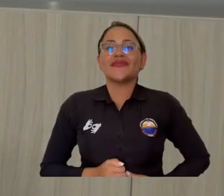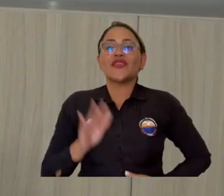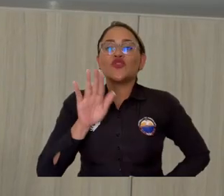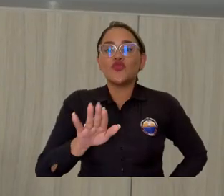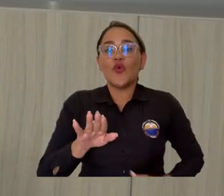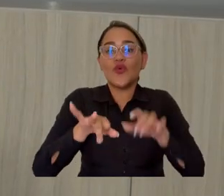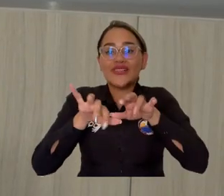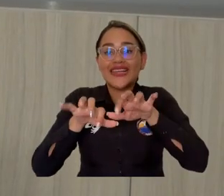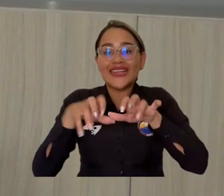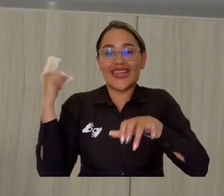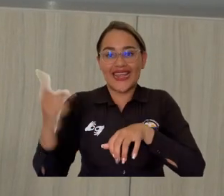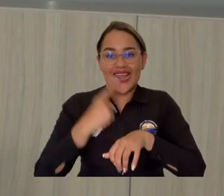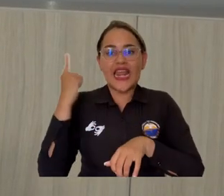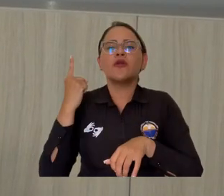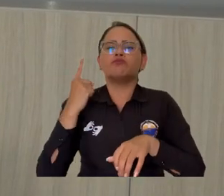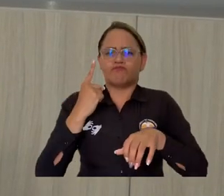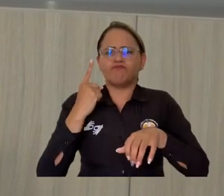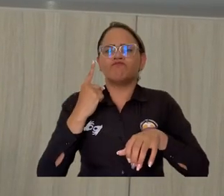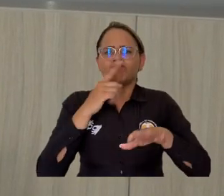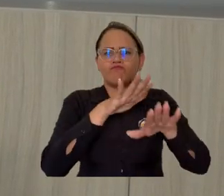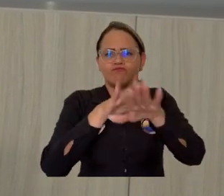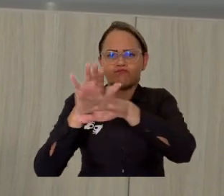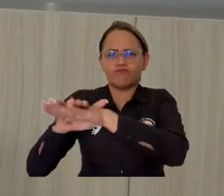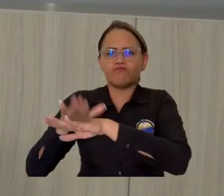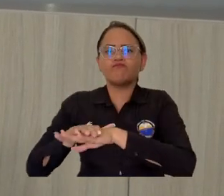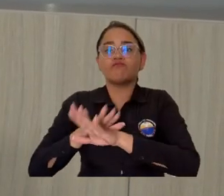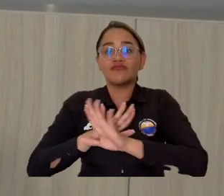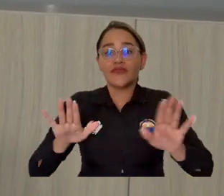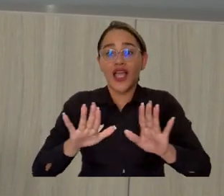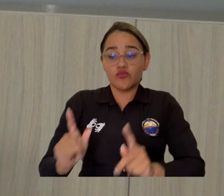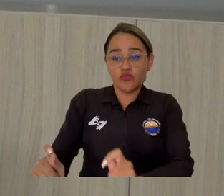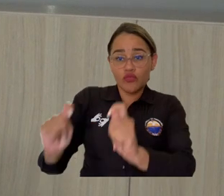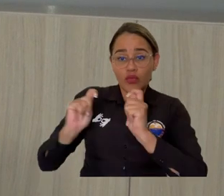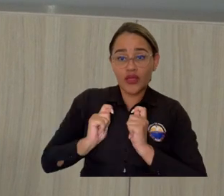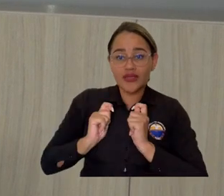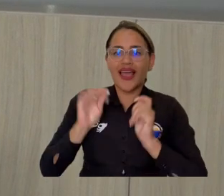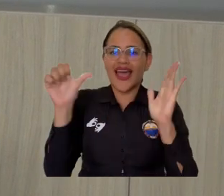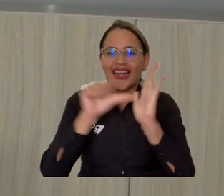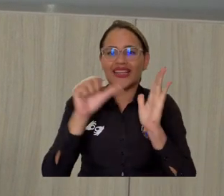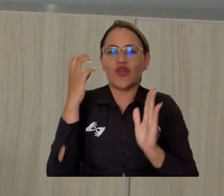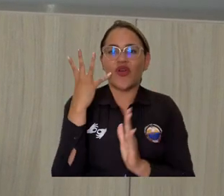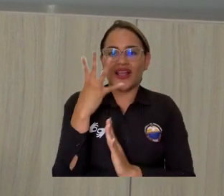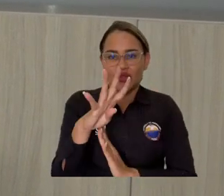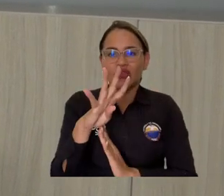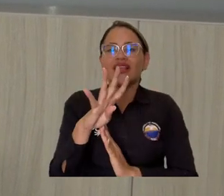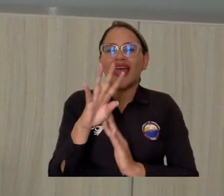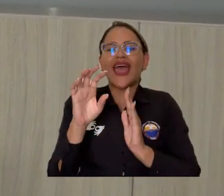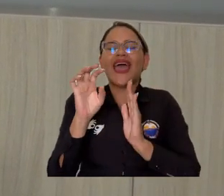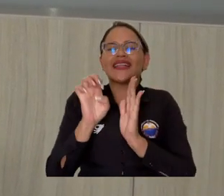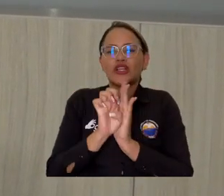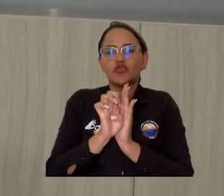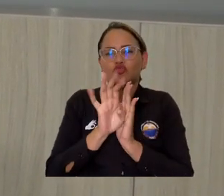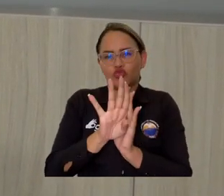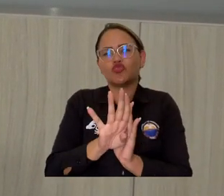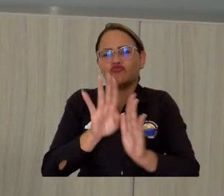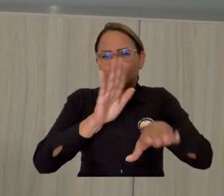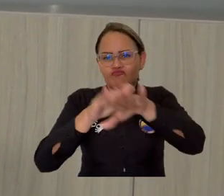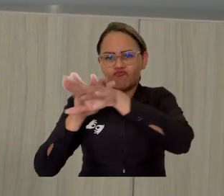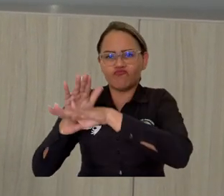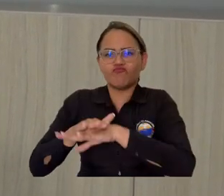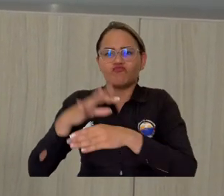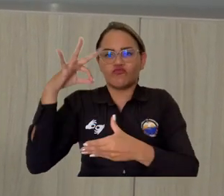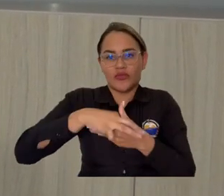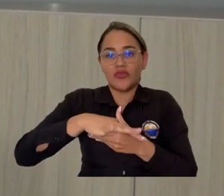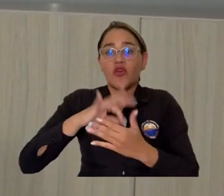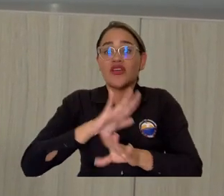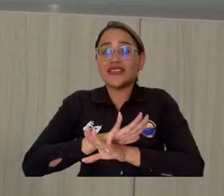La Secretaría General, en uso de sus facultades, las cuales les son otorgadas por el artículo 14 del Estatuto Electoral,